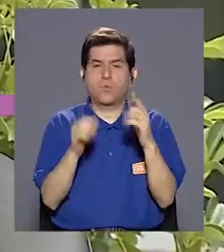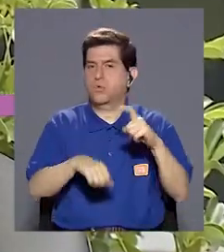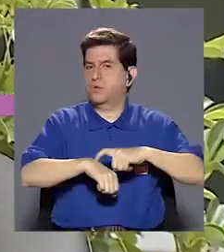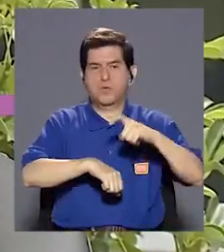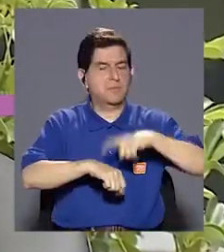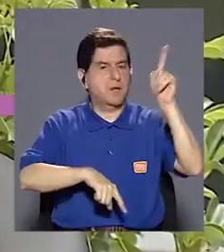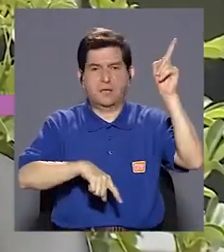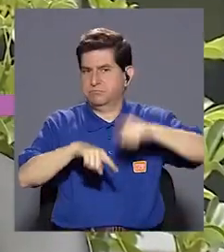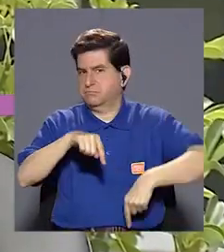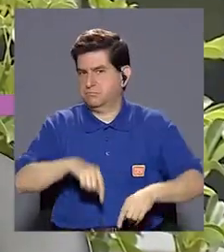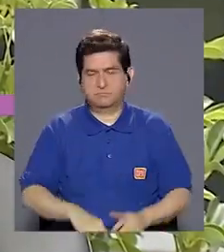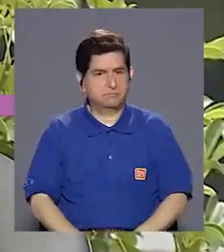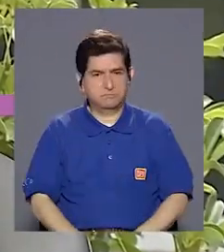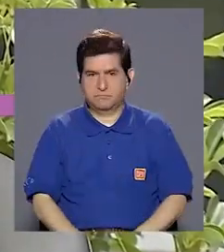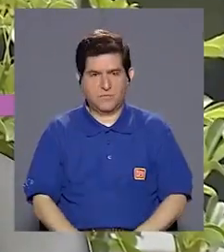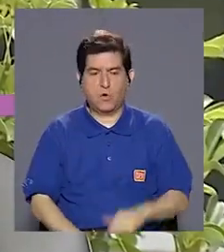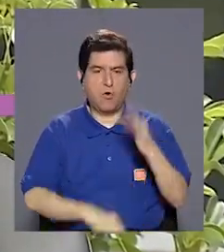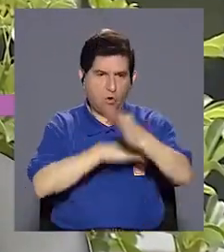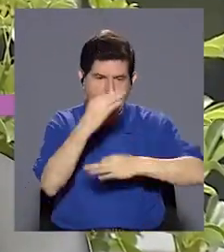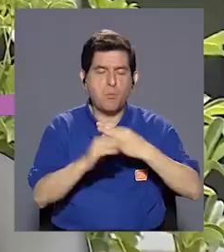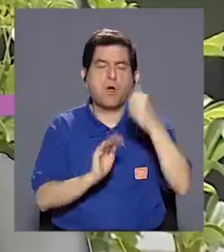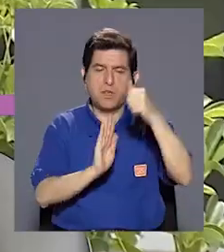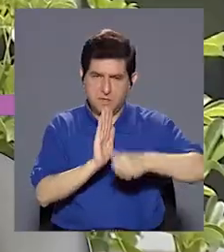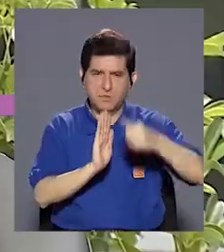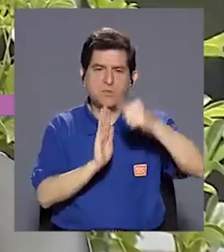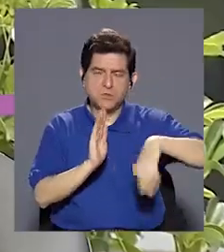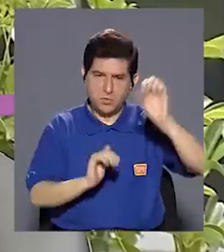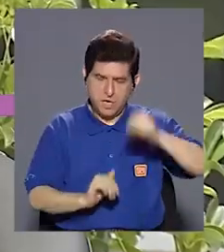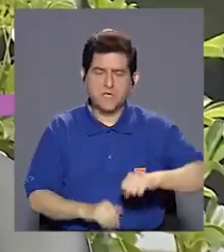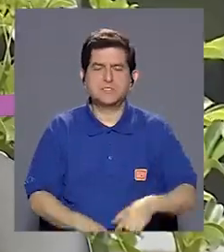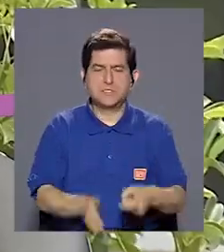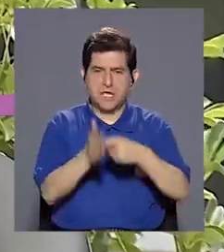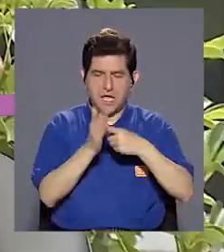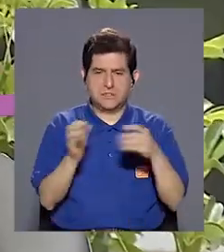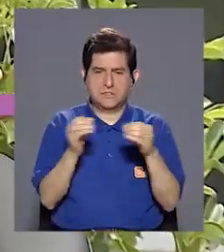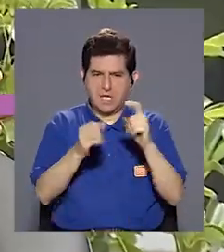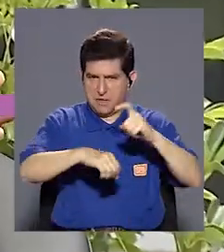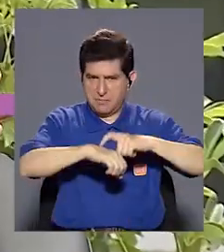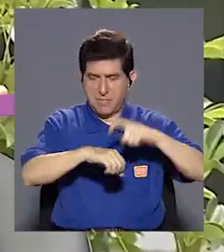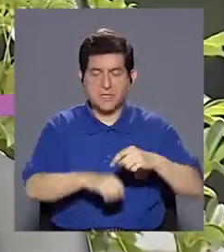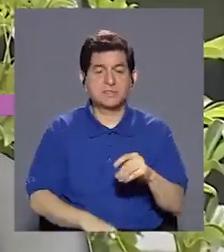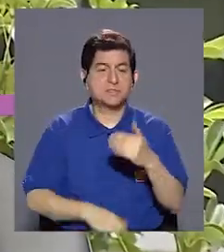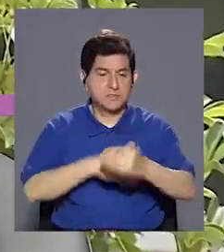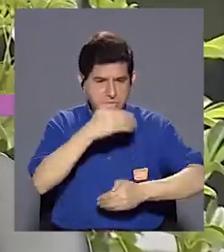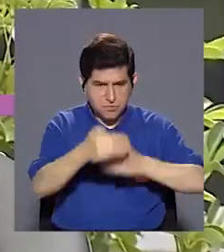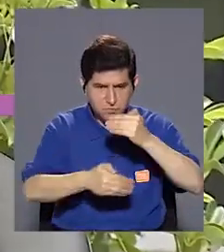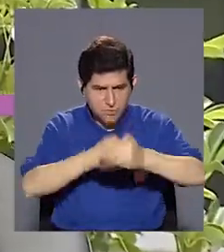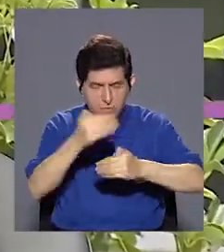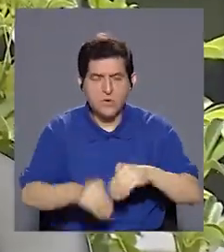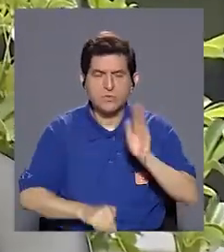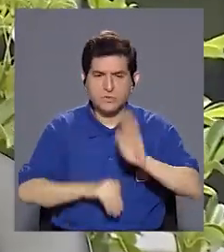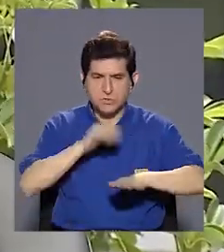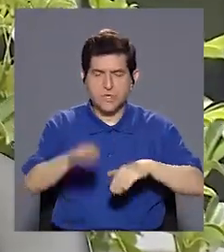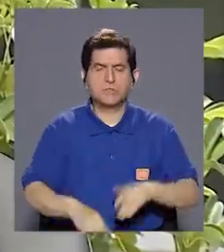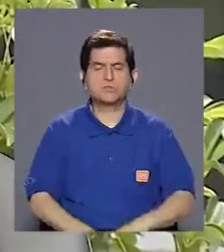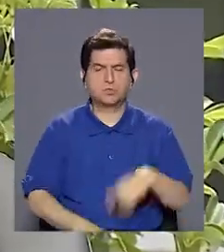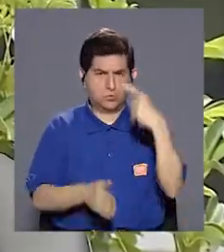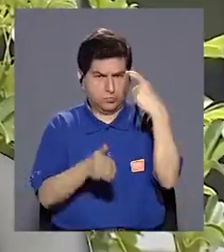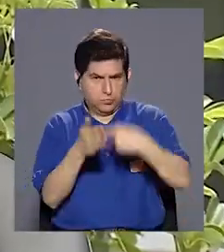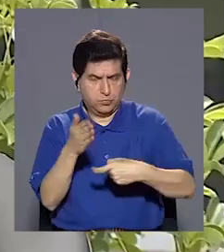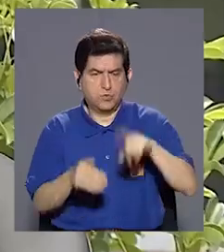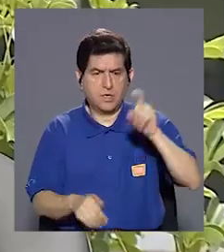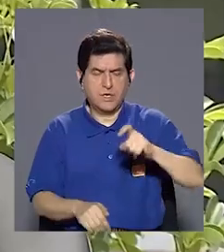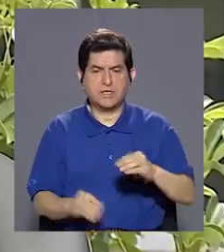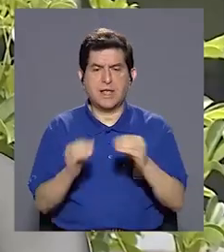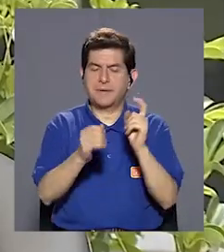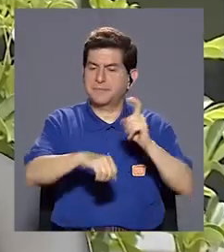muchísimo tiempo, ¿verdad? Uh-huh. Como el lavado quirúrgico, que sí es mucho más demandante, que sigue generalmente los pasos que ya indicamos, pero de manera más estricta, más rigurosa, y